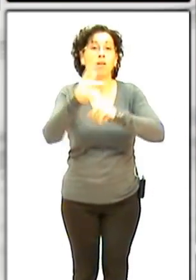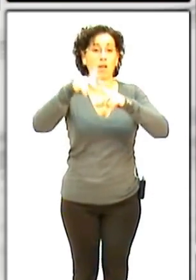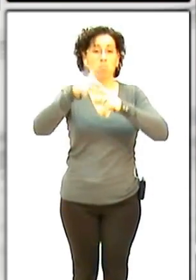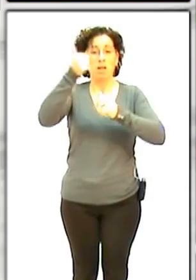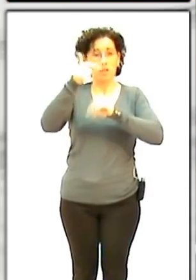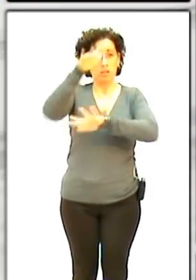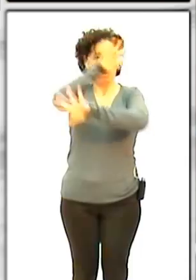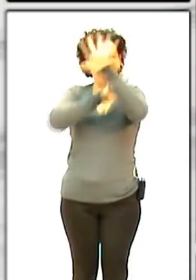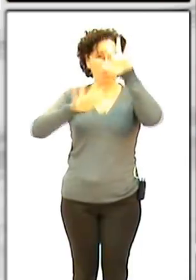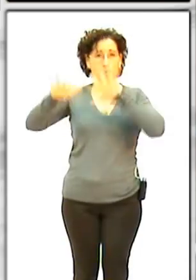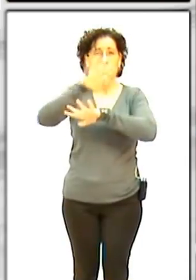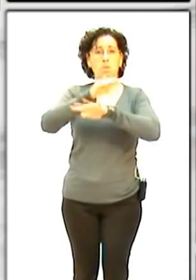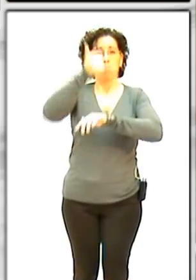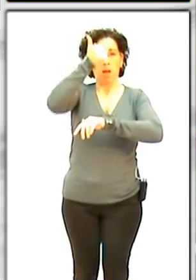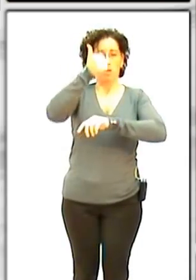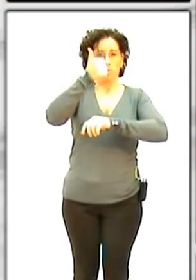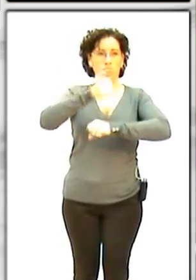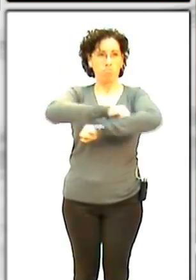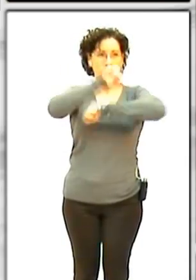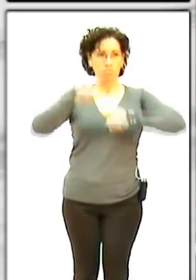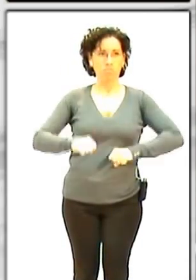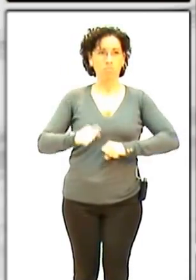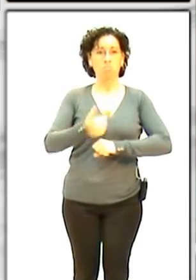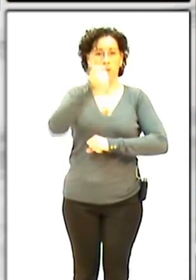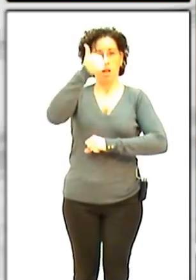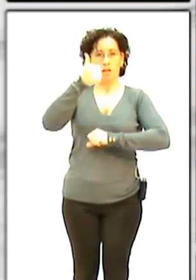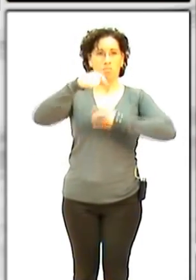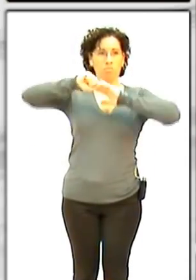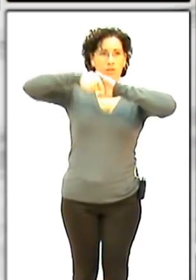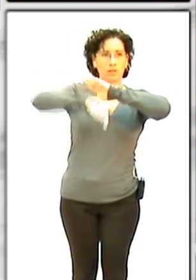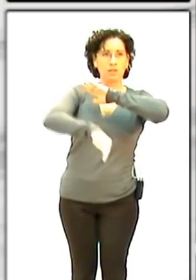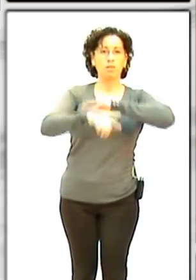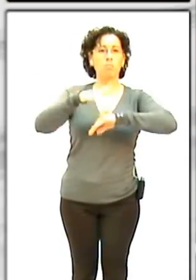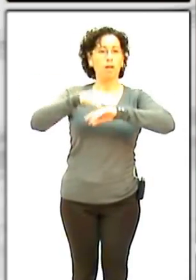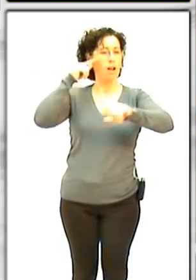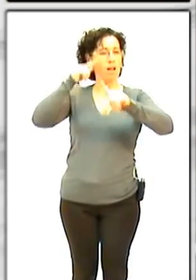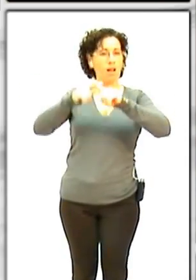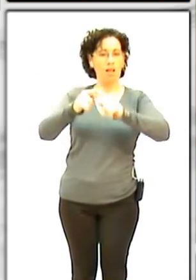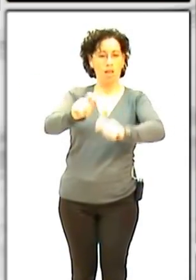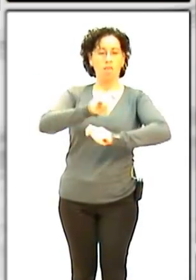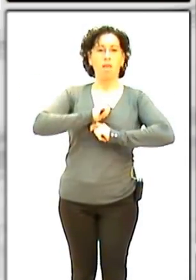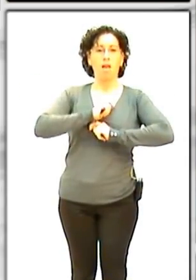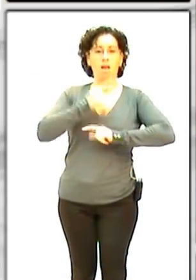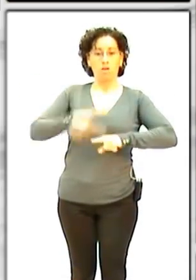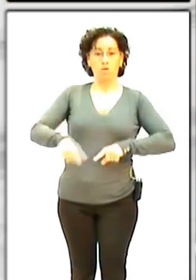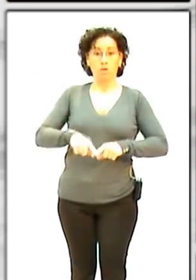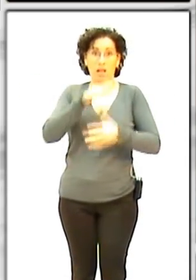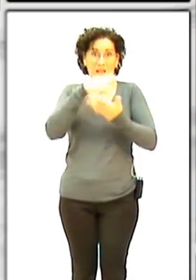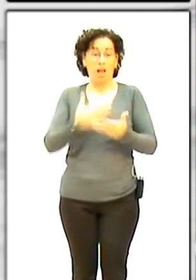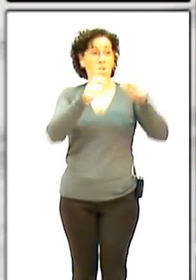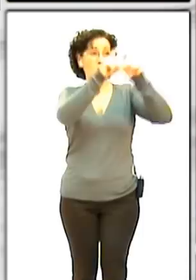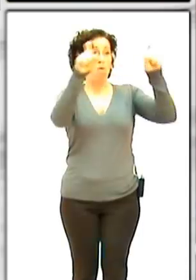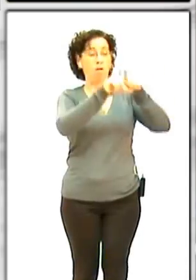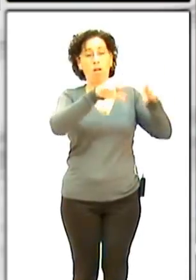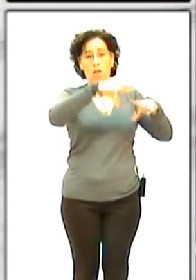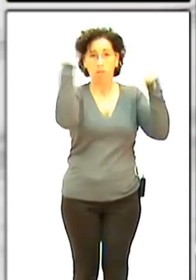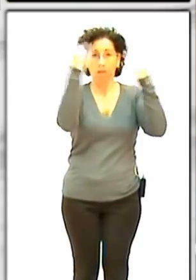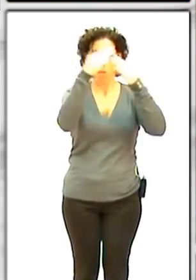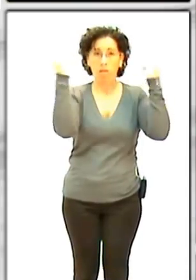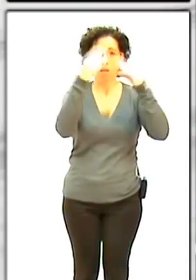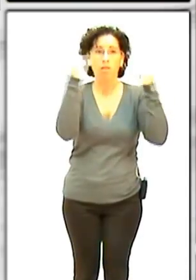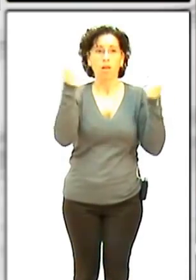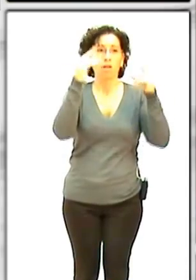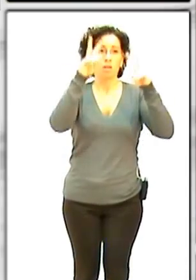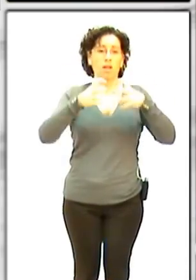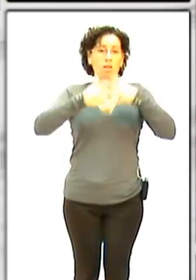bastante profundidad y bastante ayuda, tratando de eliminar lo que los fabricantes ahora tienen tan olvidado de los dispositivos móviles,